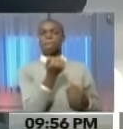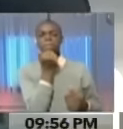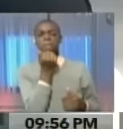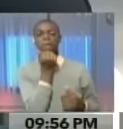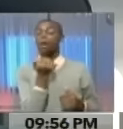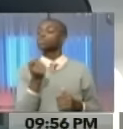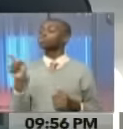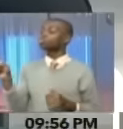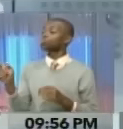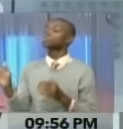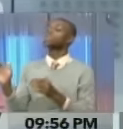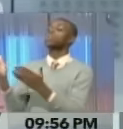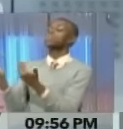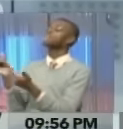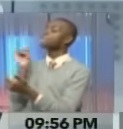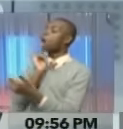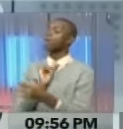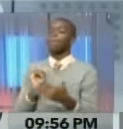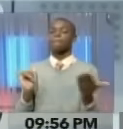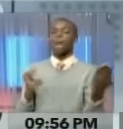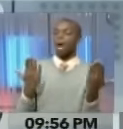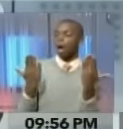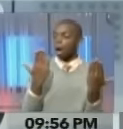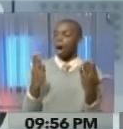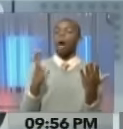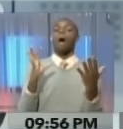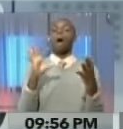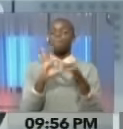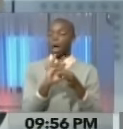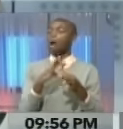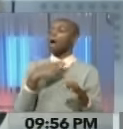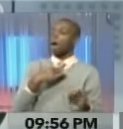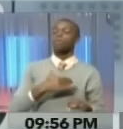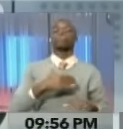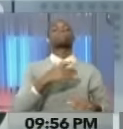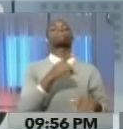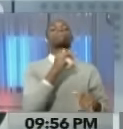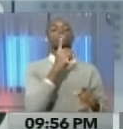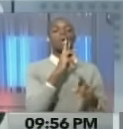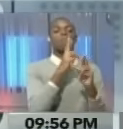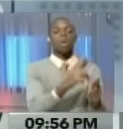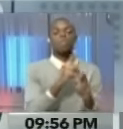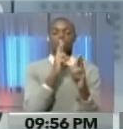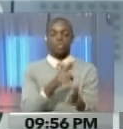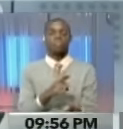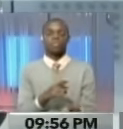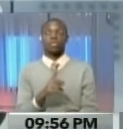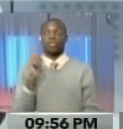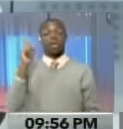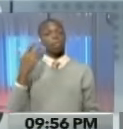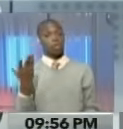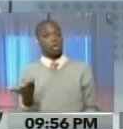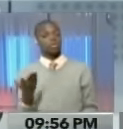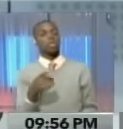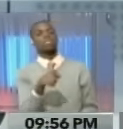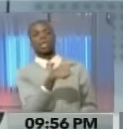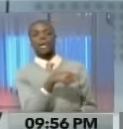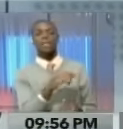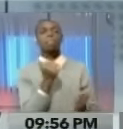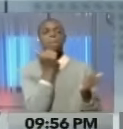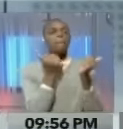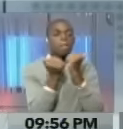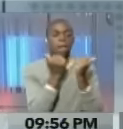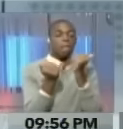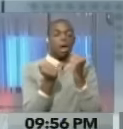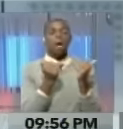y el informe correspondiente bueno la pregunta que se hace mucha gente hoy en redes sociales es qué va a pasar con esas demandas Y si esto más allá el partido mut toca a esos